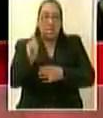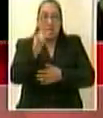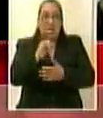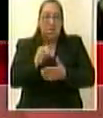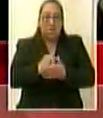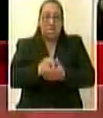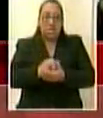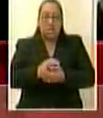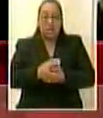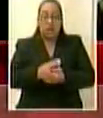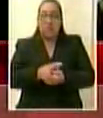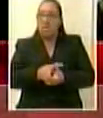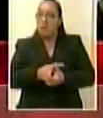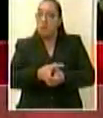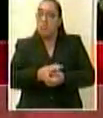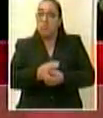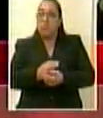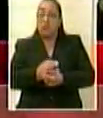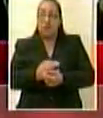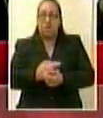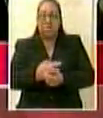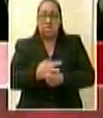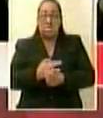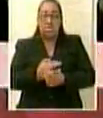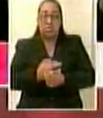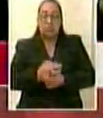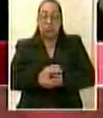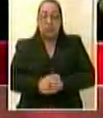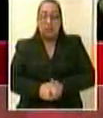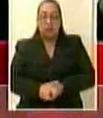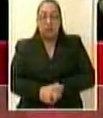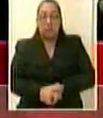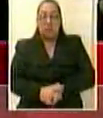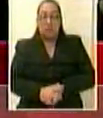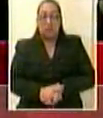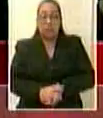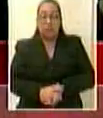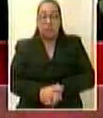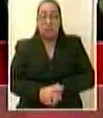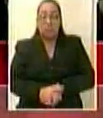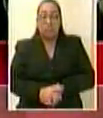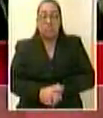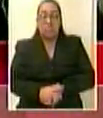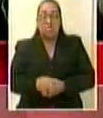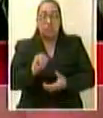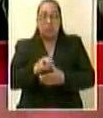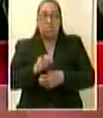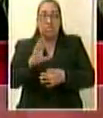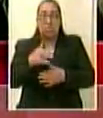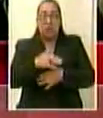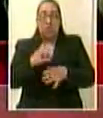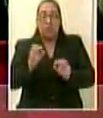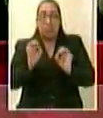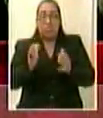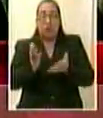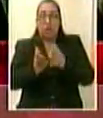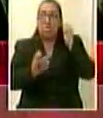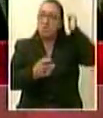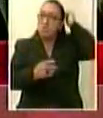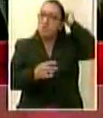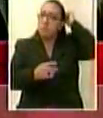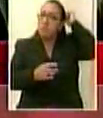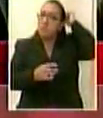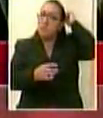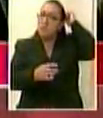del Cusco el 8 de julio de 1825. En sus aulas de este glorioso Colegio de Ciencias del Cusco